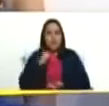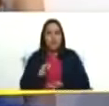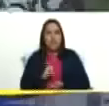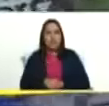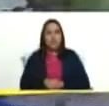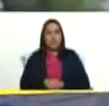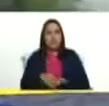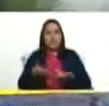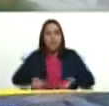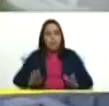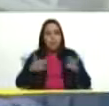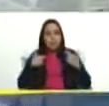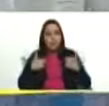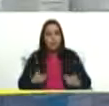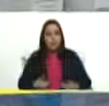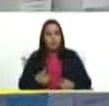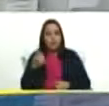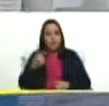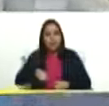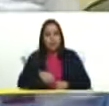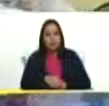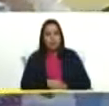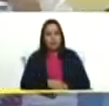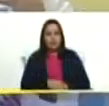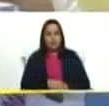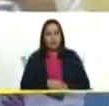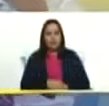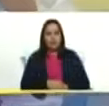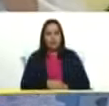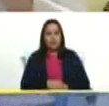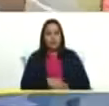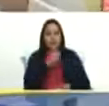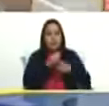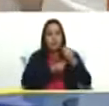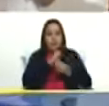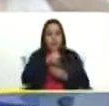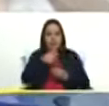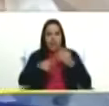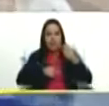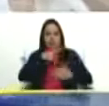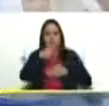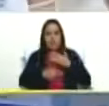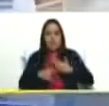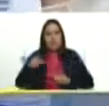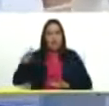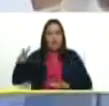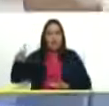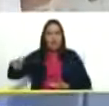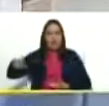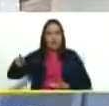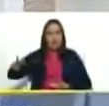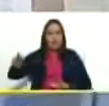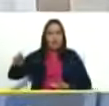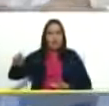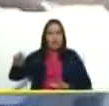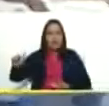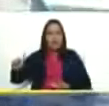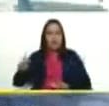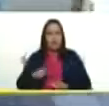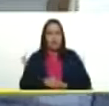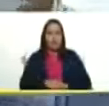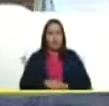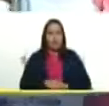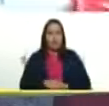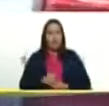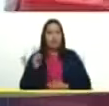humanizado. También tenemos donde se lleva a cabo el plan PRETA. Tenemos también por esta parte la